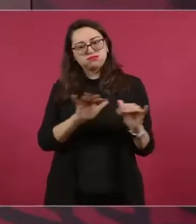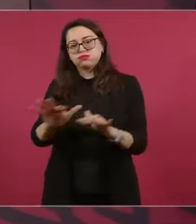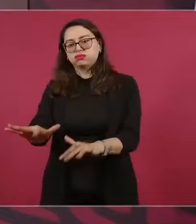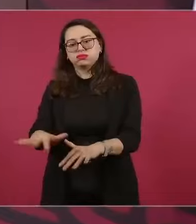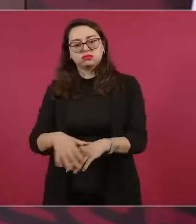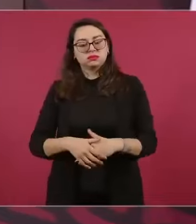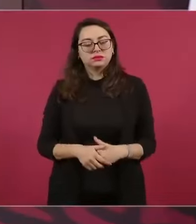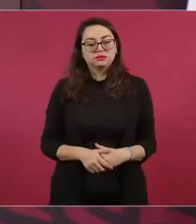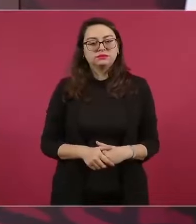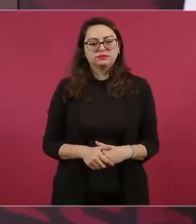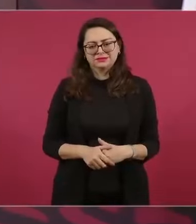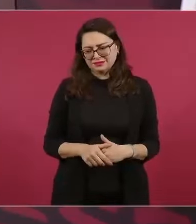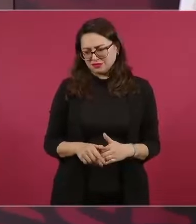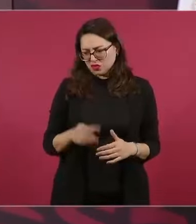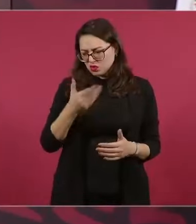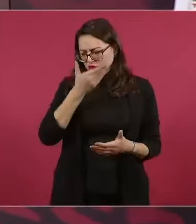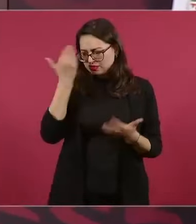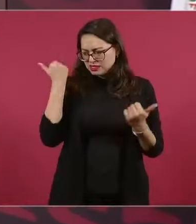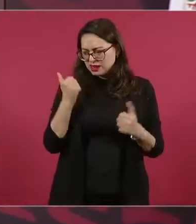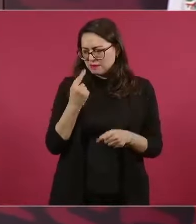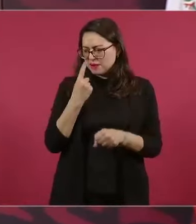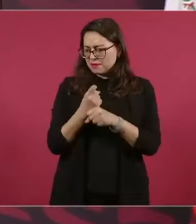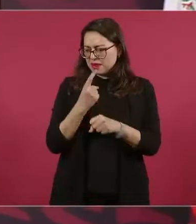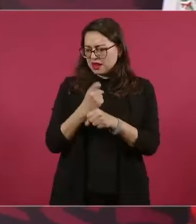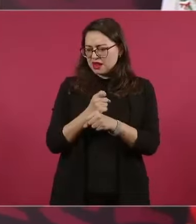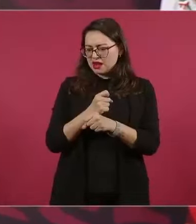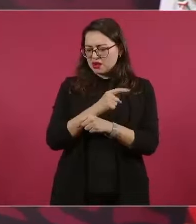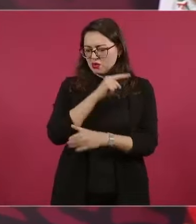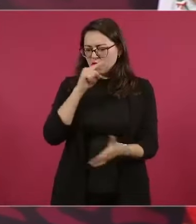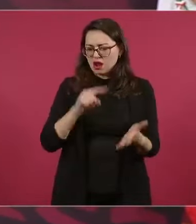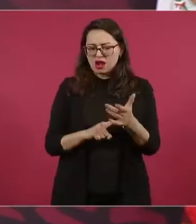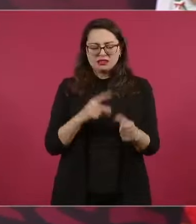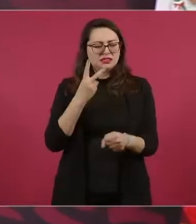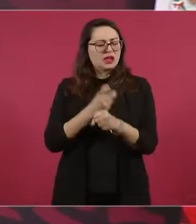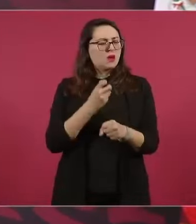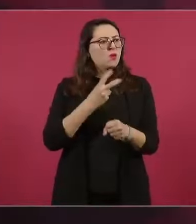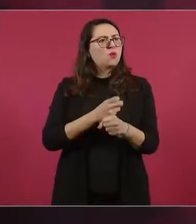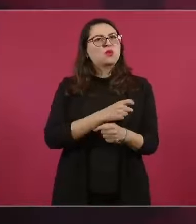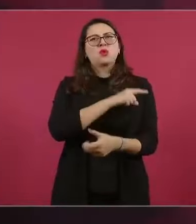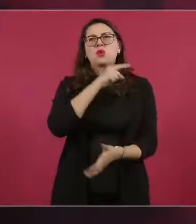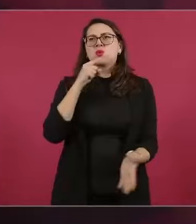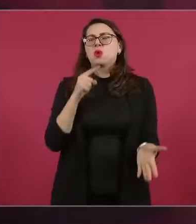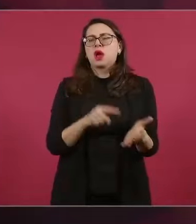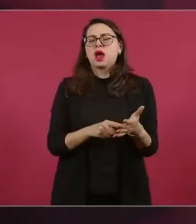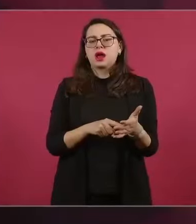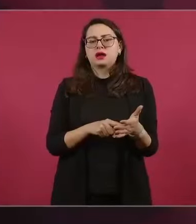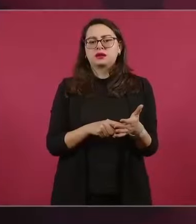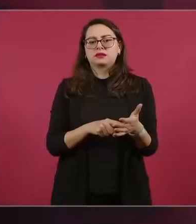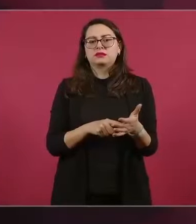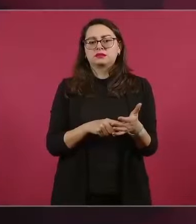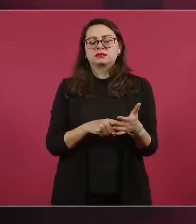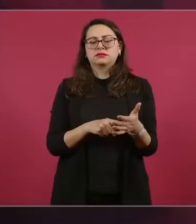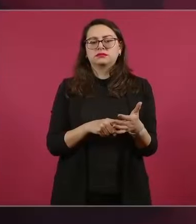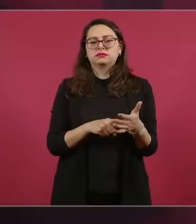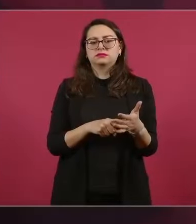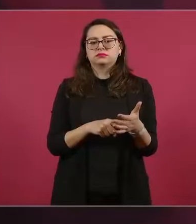creo que está como en el primero o segundo lugar en nombre de tiendas